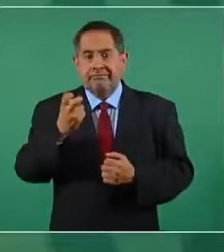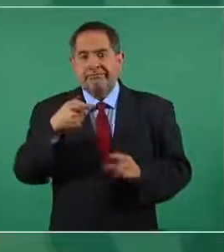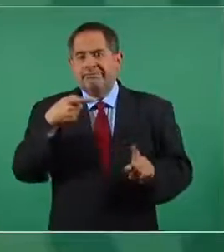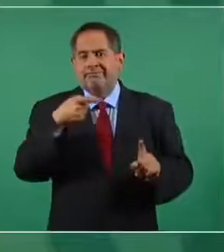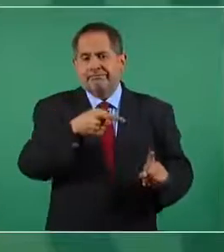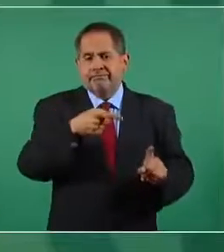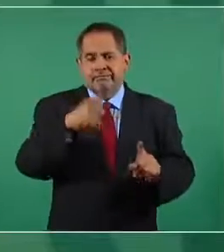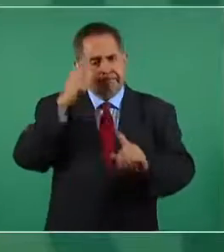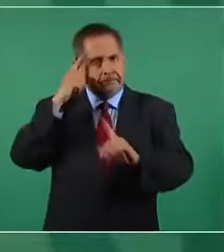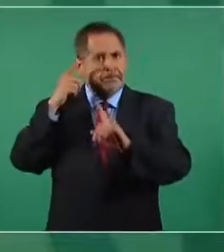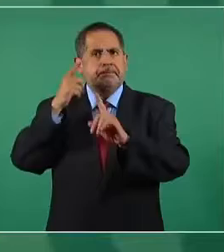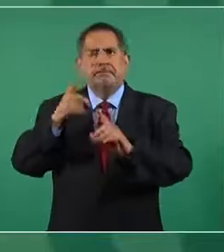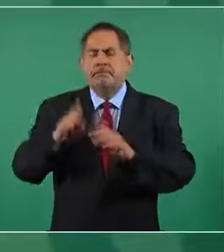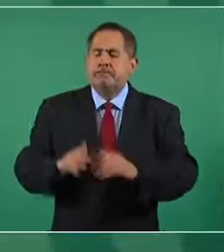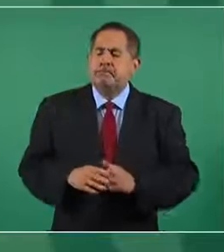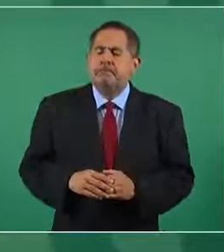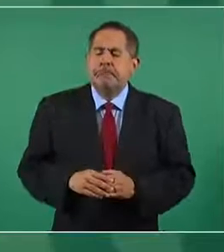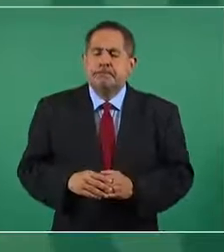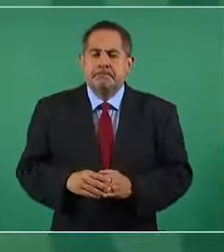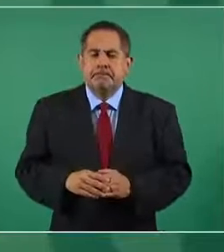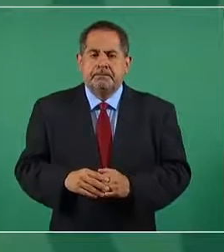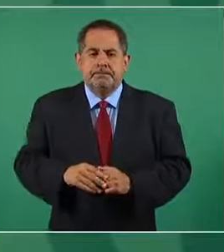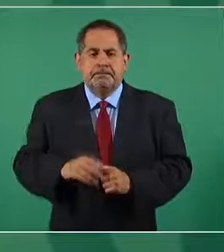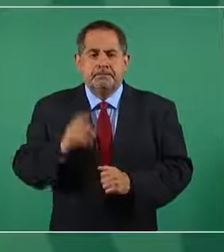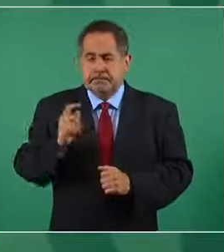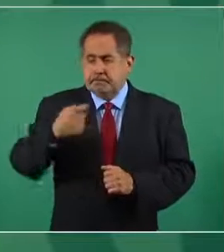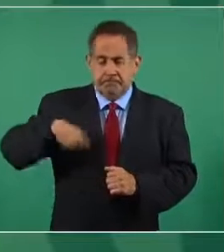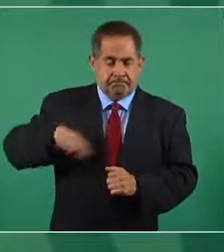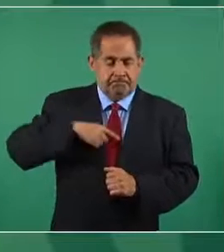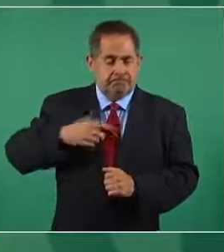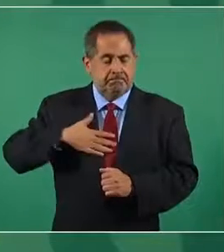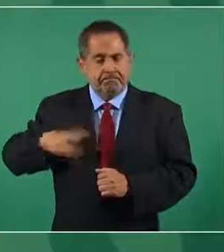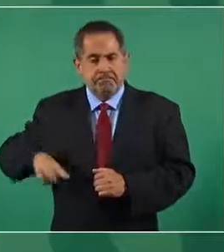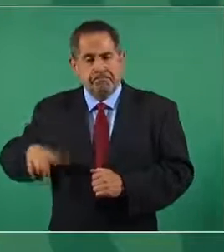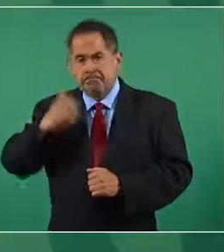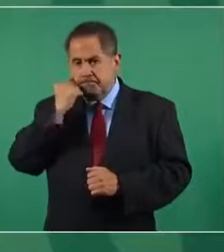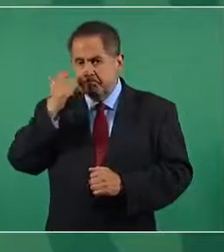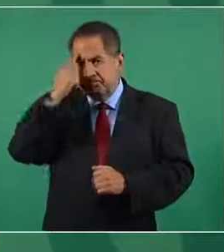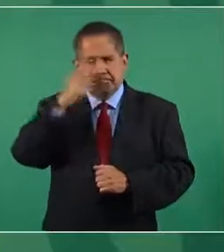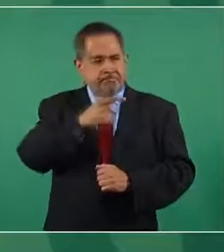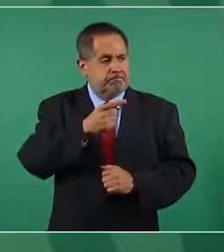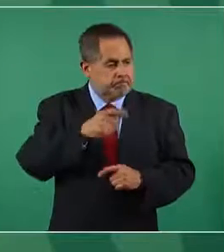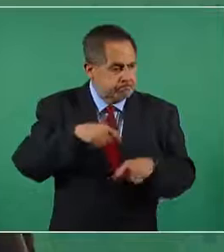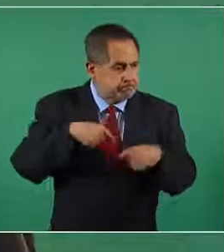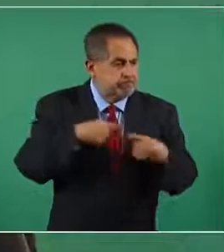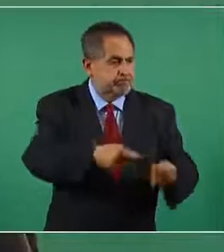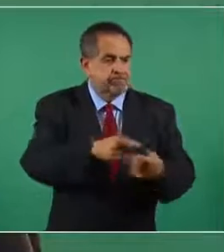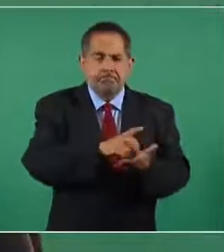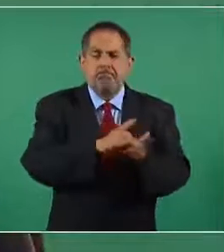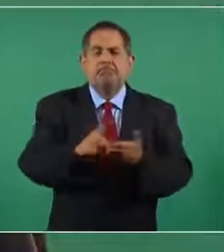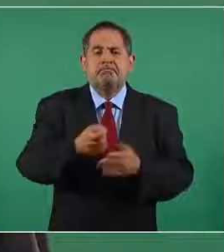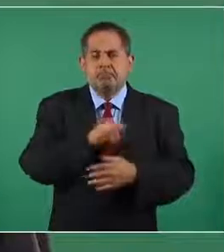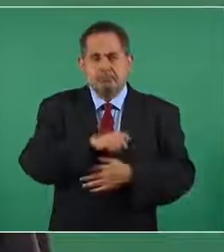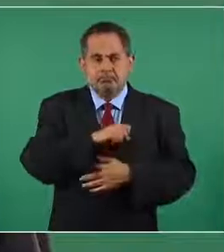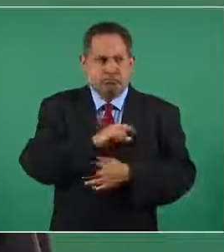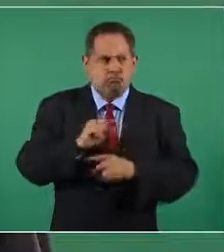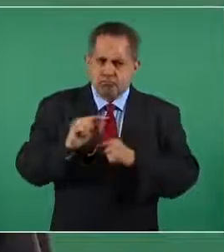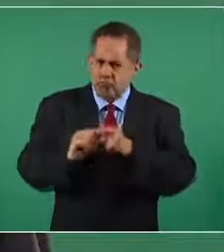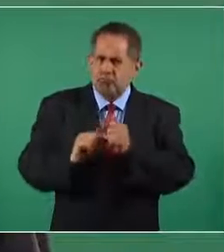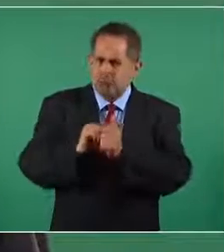objetivo, un propósito que tenemos y que vamos a cumplir poco a